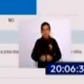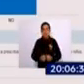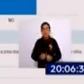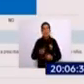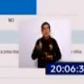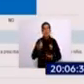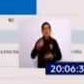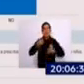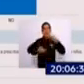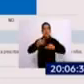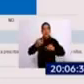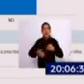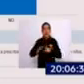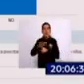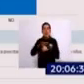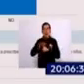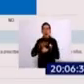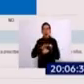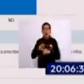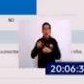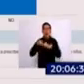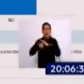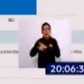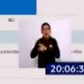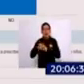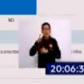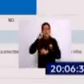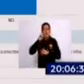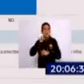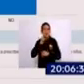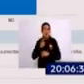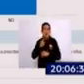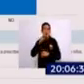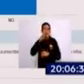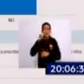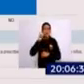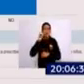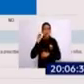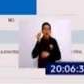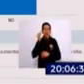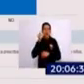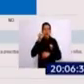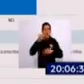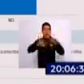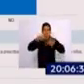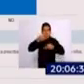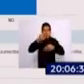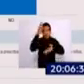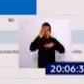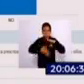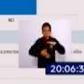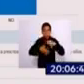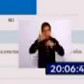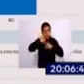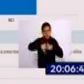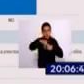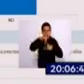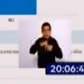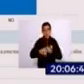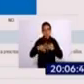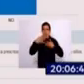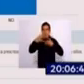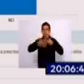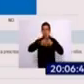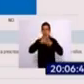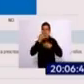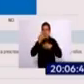nunca prescriban los delitos sexuales en contra de niñas, niños y adolescentes, según el anexo 4?